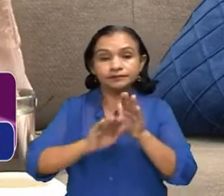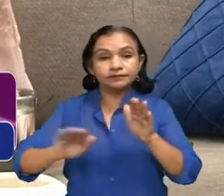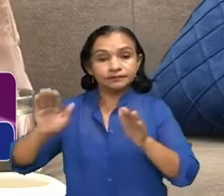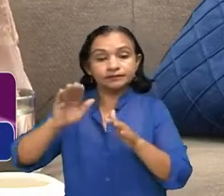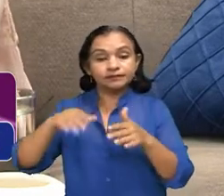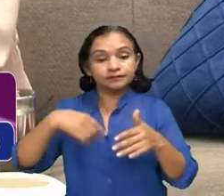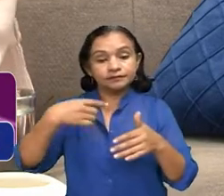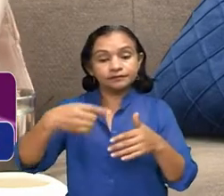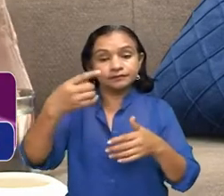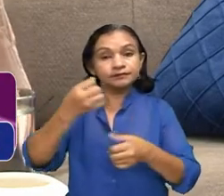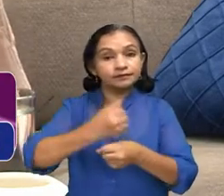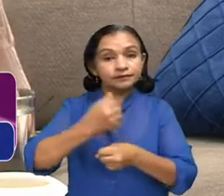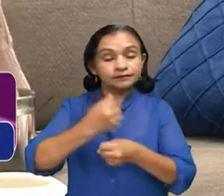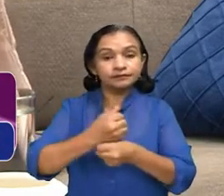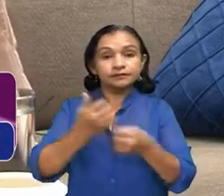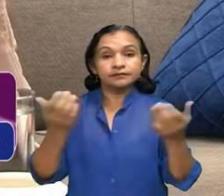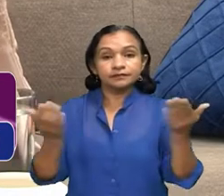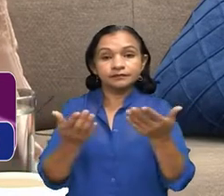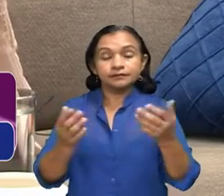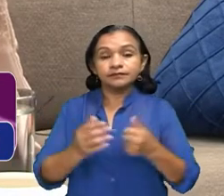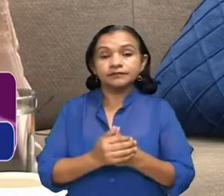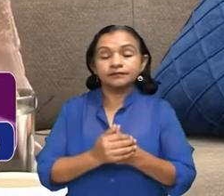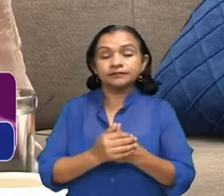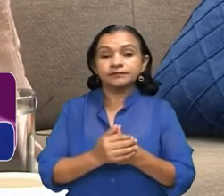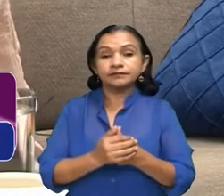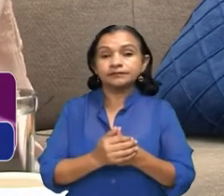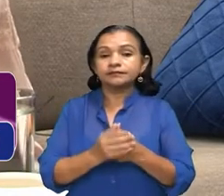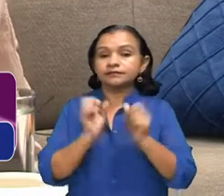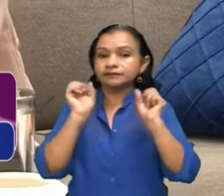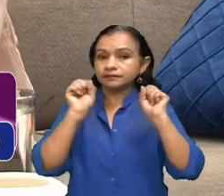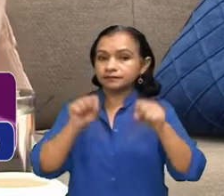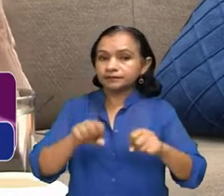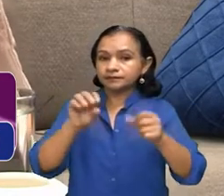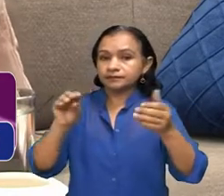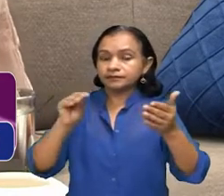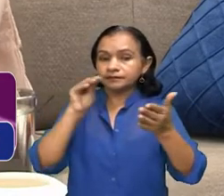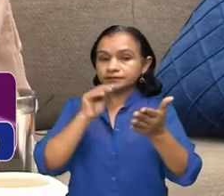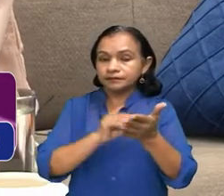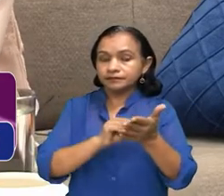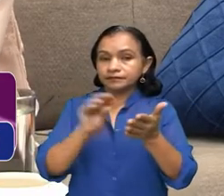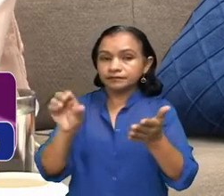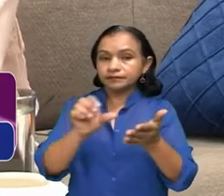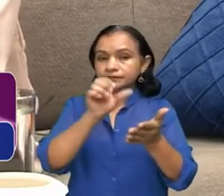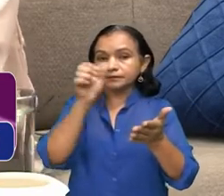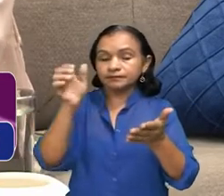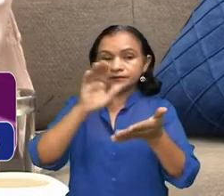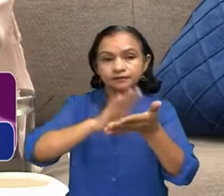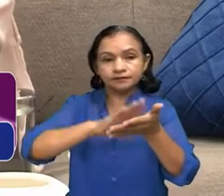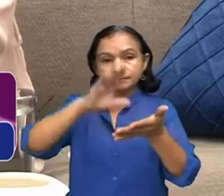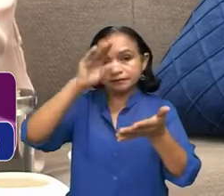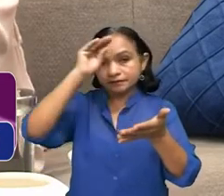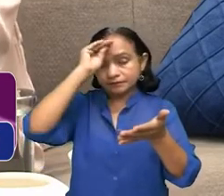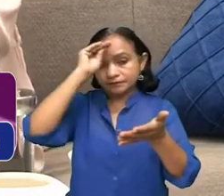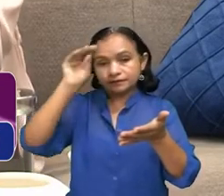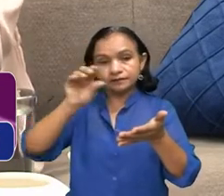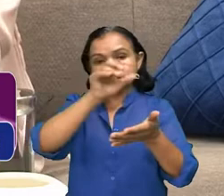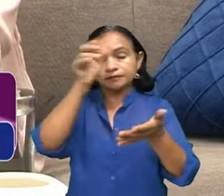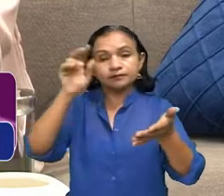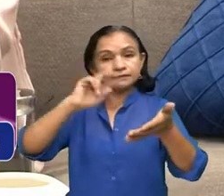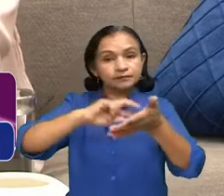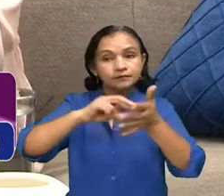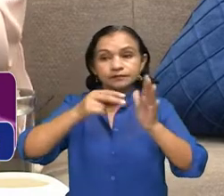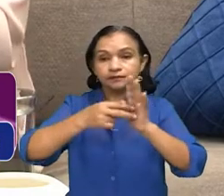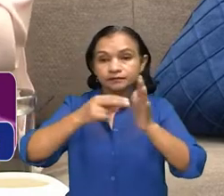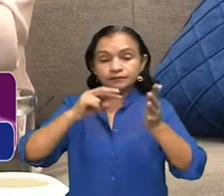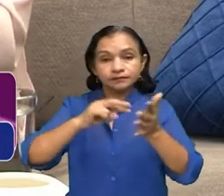Y okay, desde ese punto de vista se le agrega con otros conocimiento o en otras